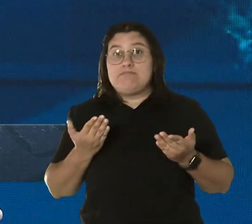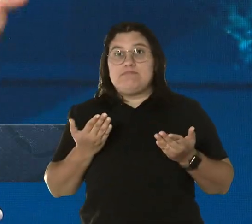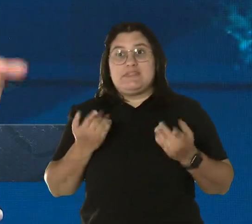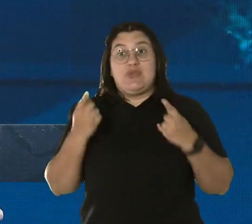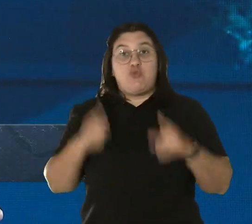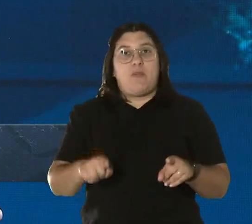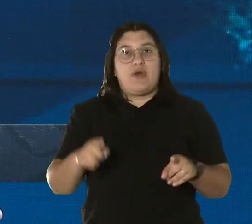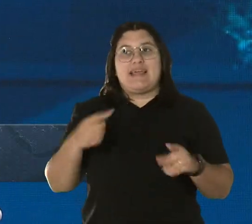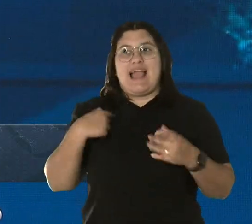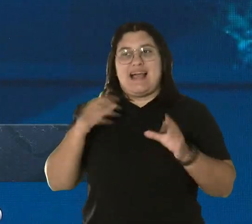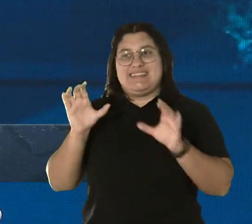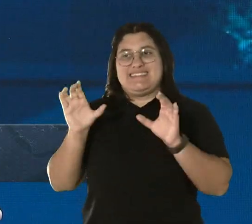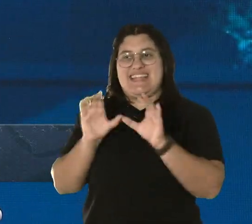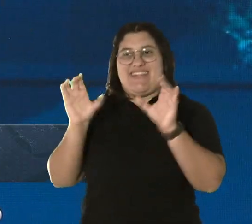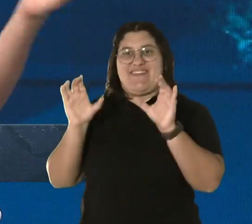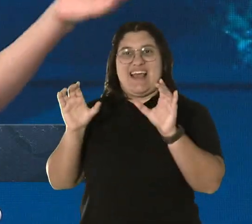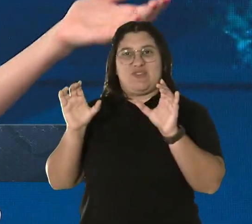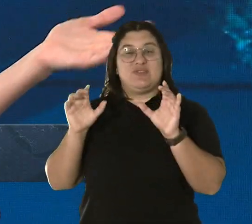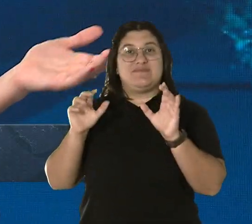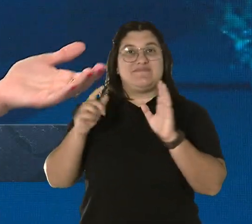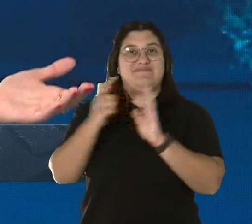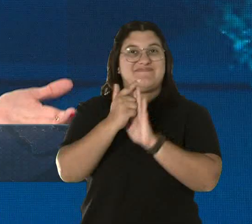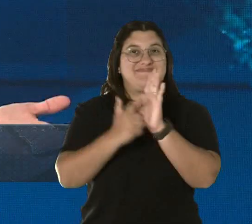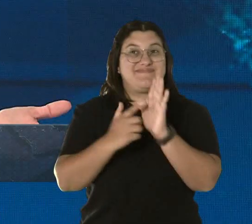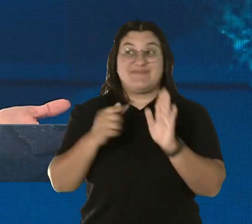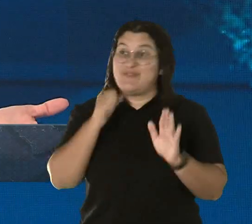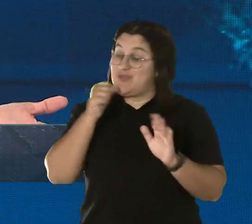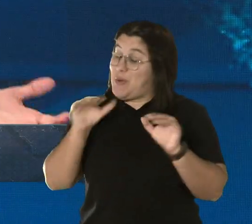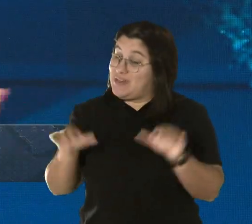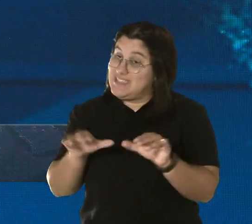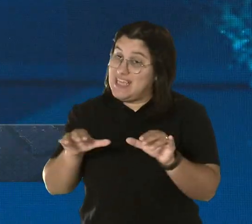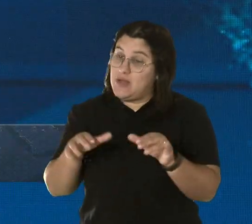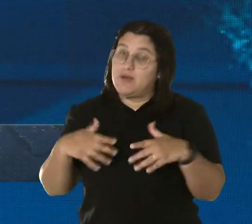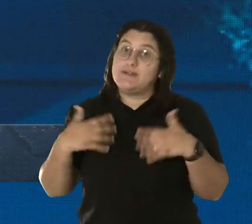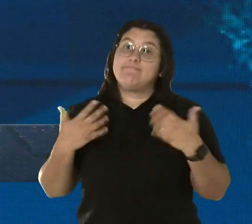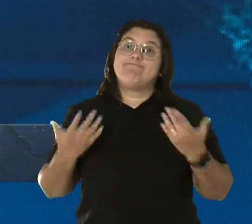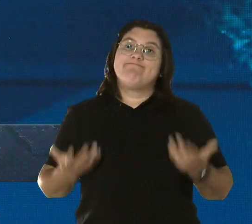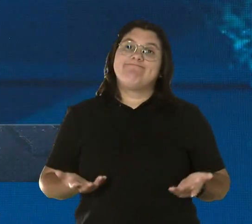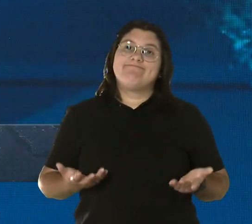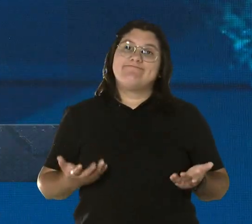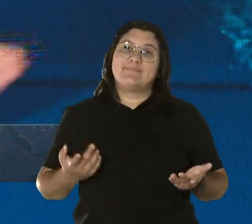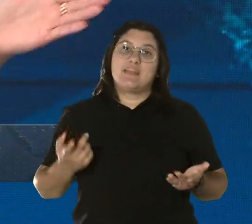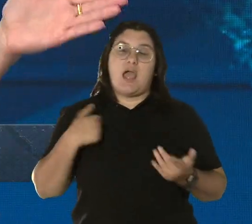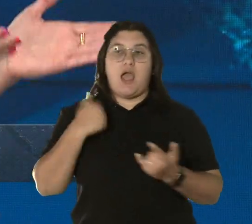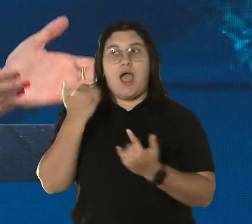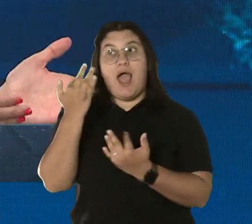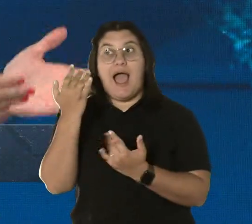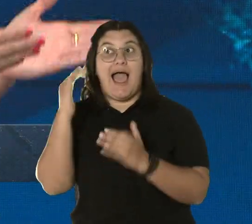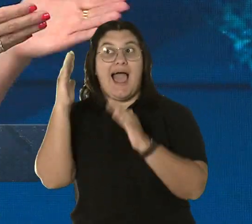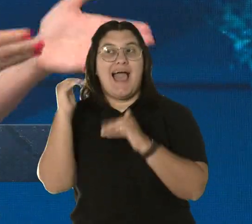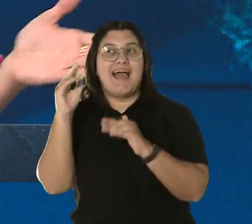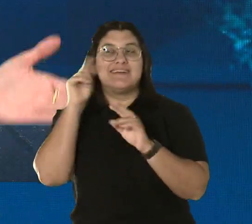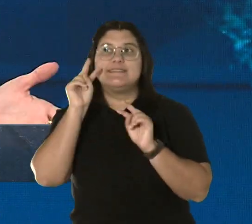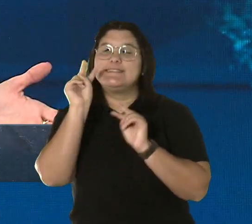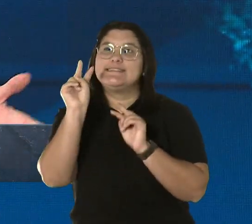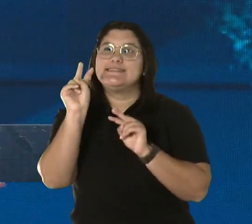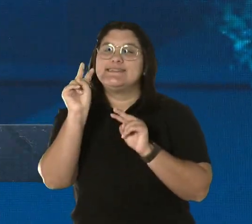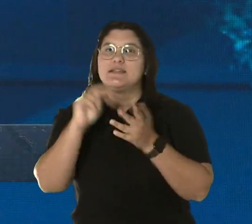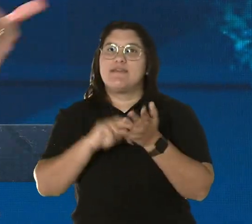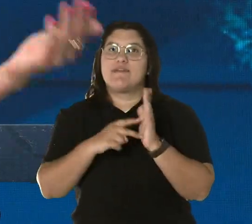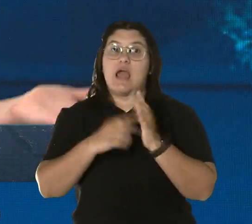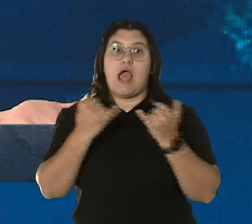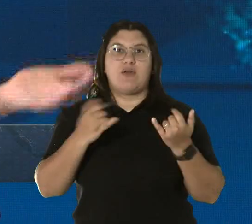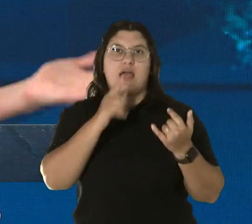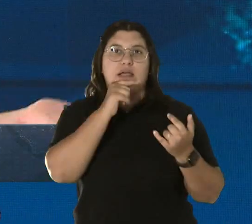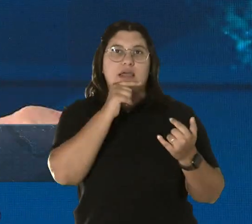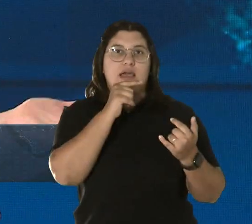de certificación de esa legislación, no lo hicieron y era algo que se esperaba. Entonces ahora patronos y empleados son los que tienen